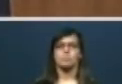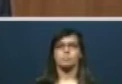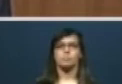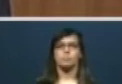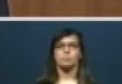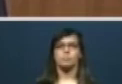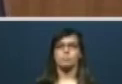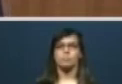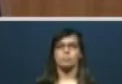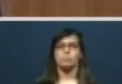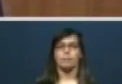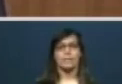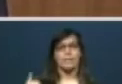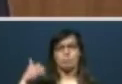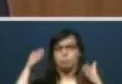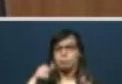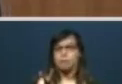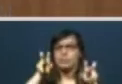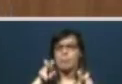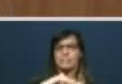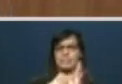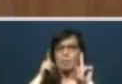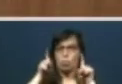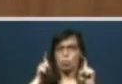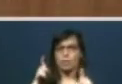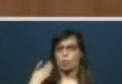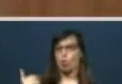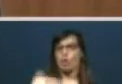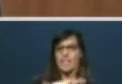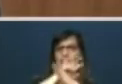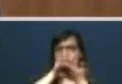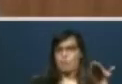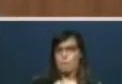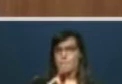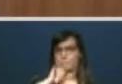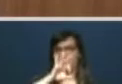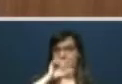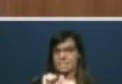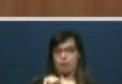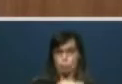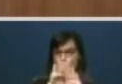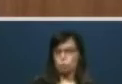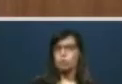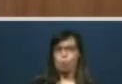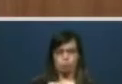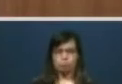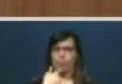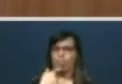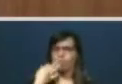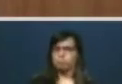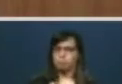entrando ya en el sistema educativo el último informe pisa-- confirmó la buena tendencia de nuestras evaluaciones